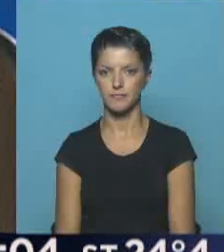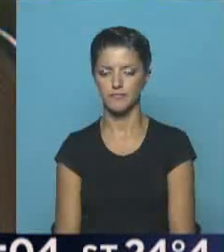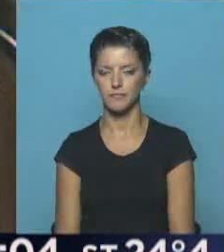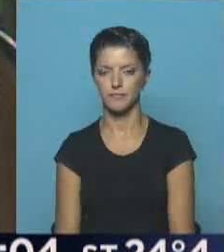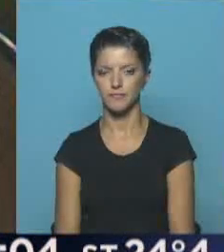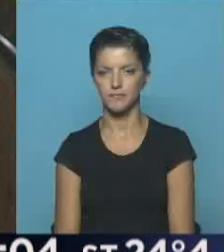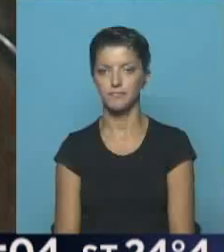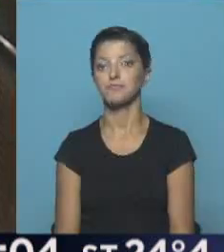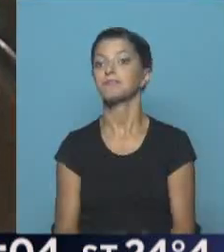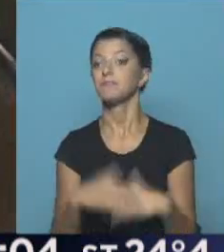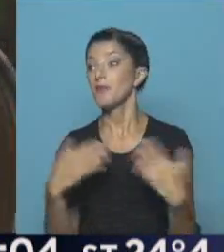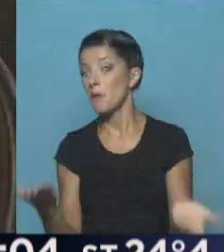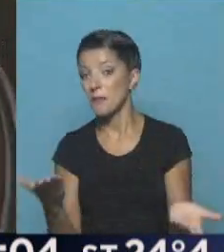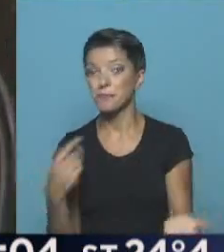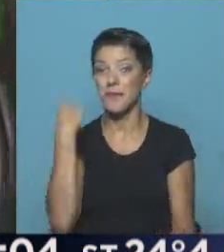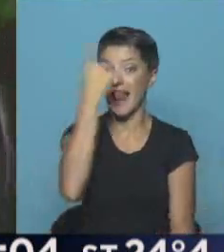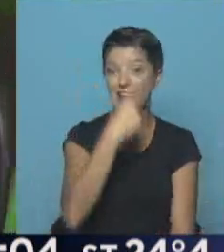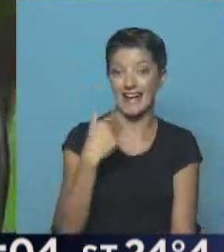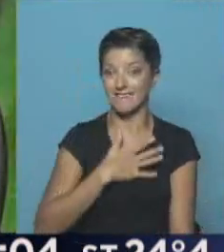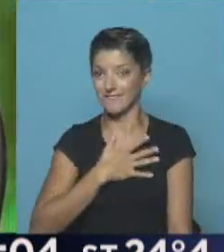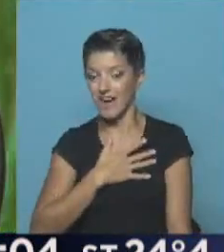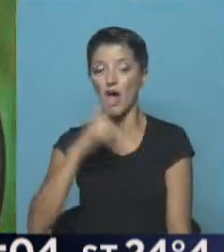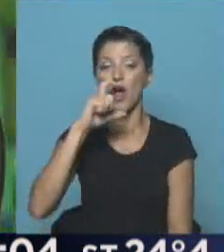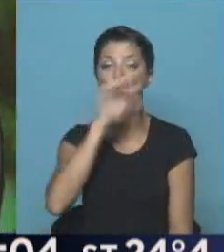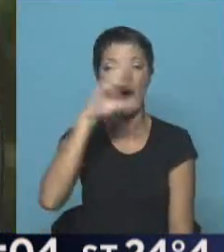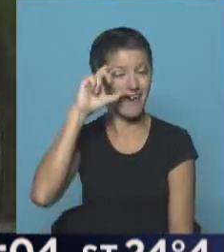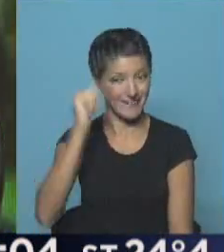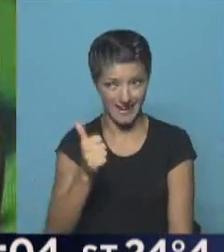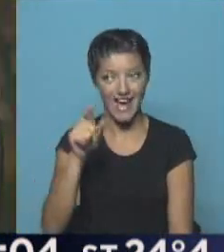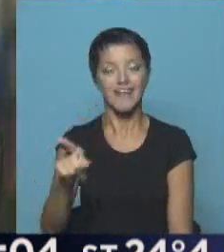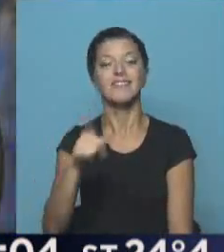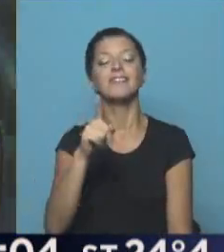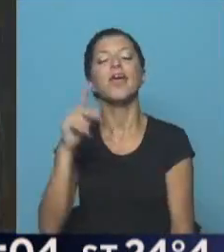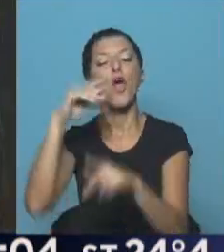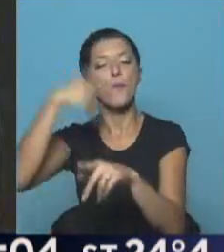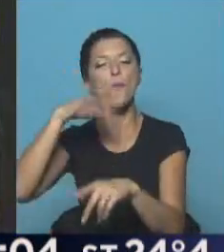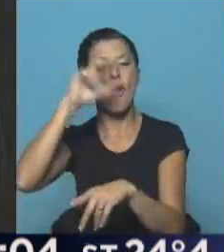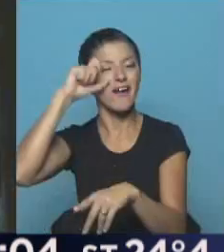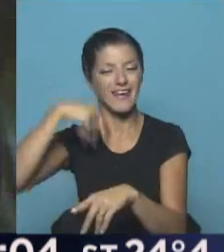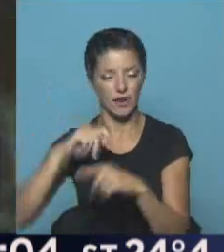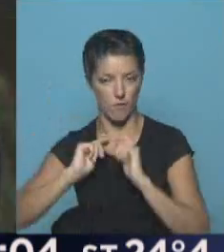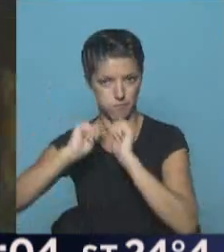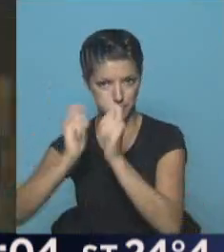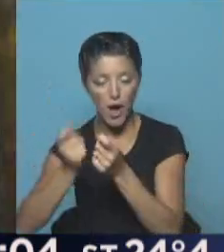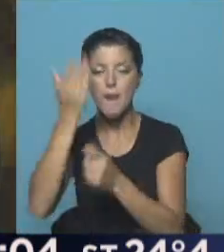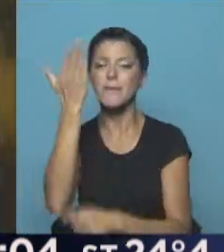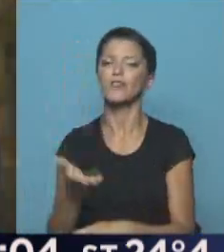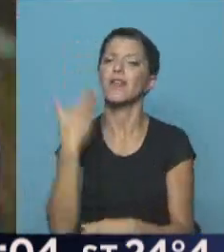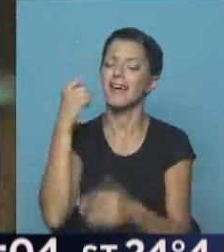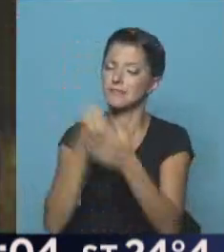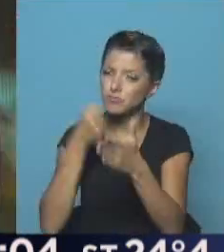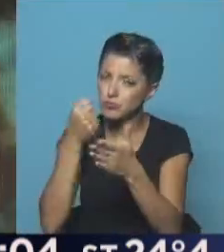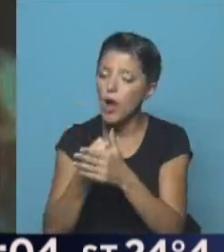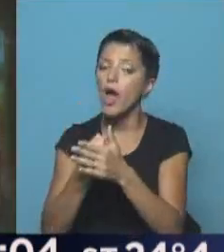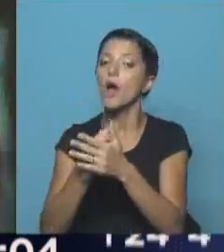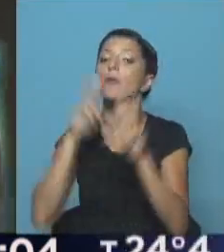Bueno, la cara amable del gobierno de Correa finalmente va a ser su sucesor, Lenín Moreno, un hombre que ha hecho mucho por el tema de la discapacidad,